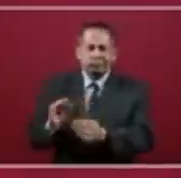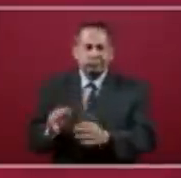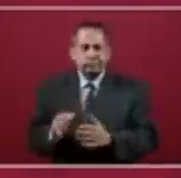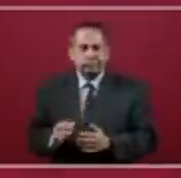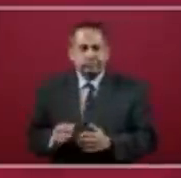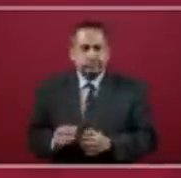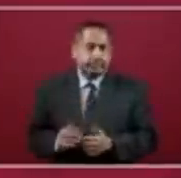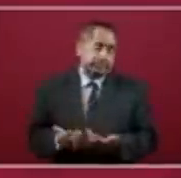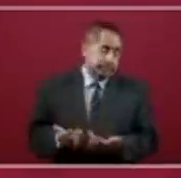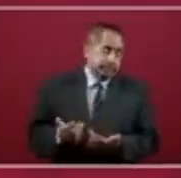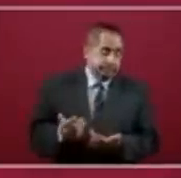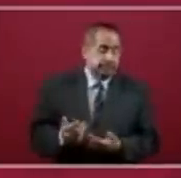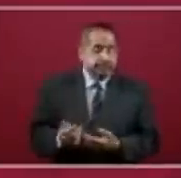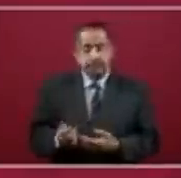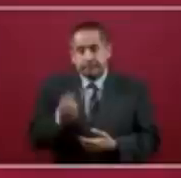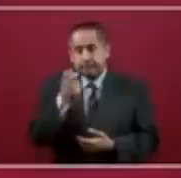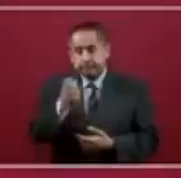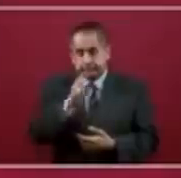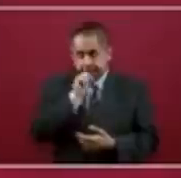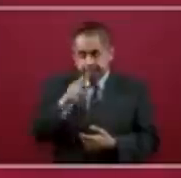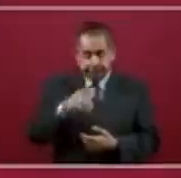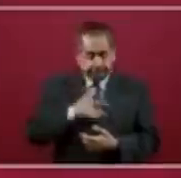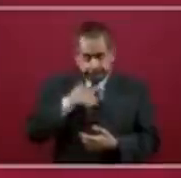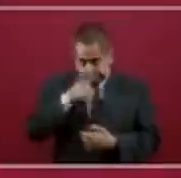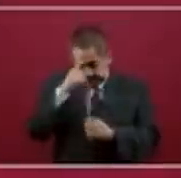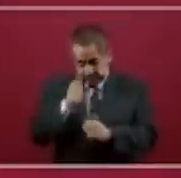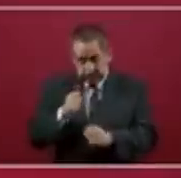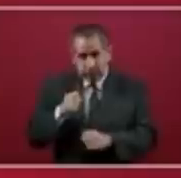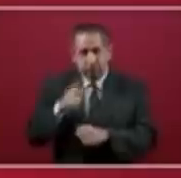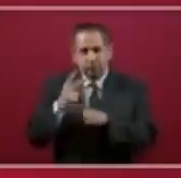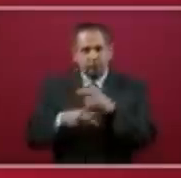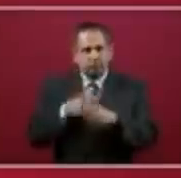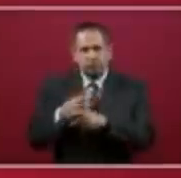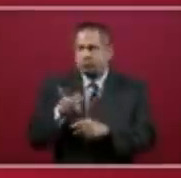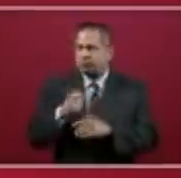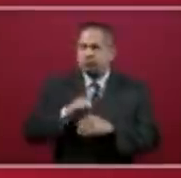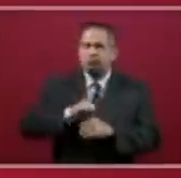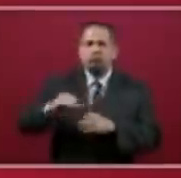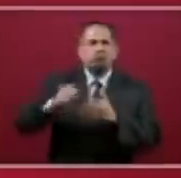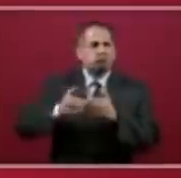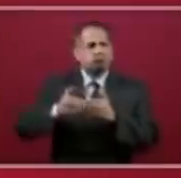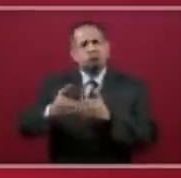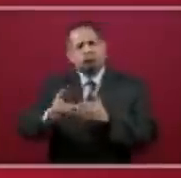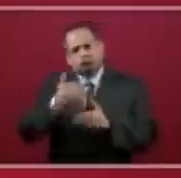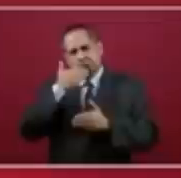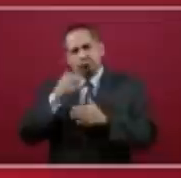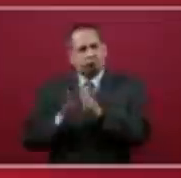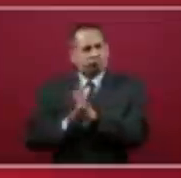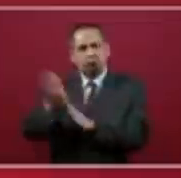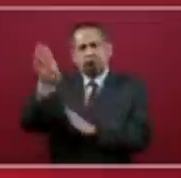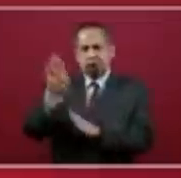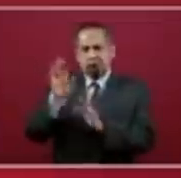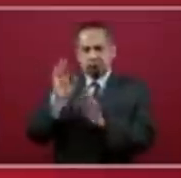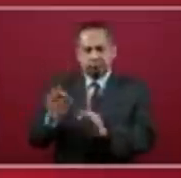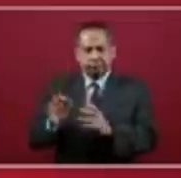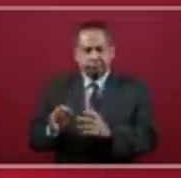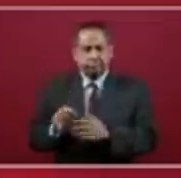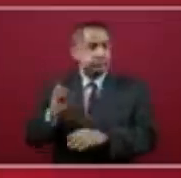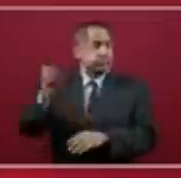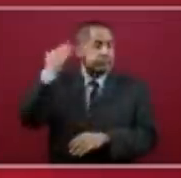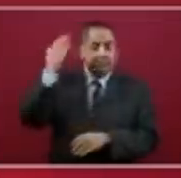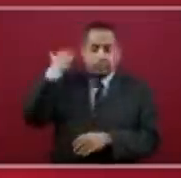Por eso también estoy seguro que va a haber crecimiento económico, porque esto no se